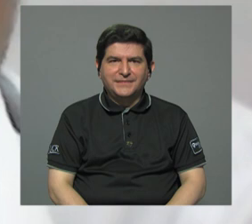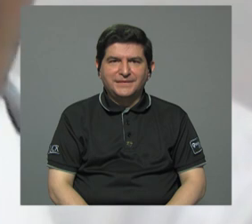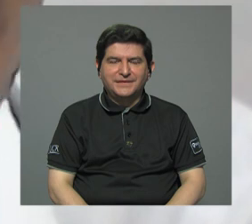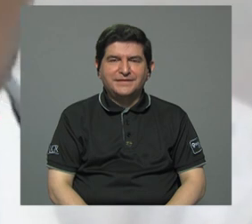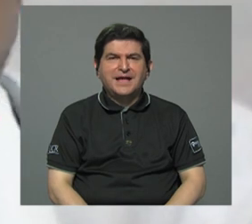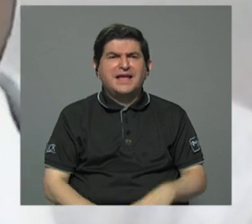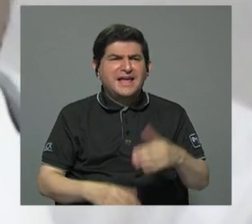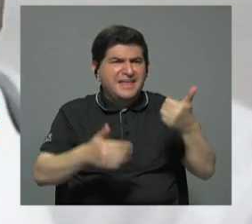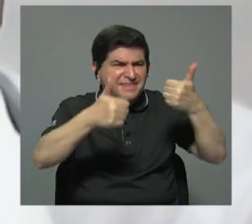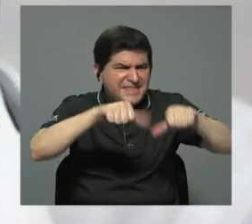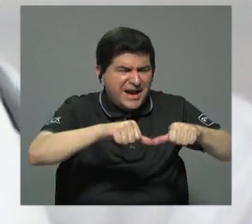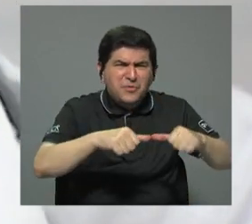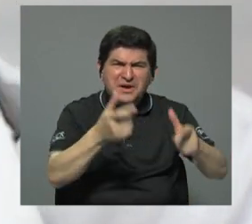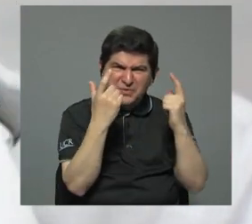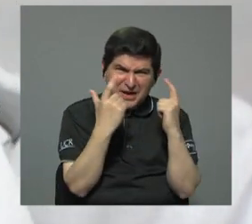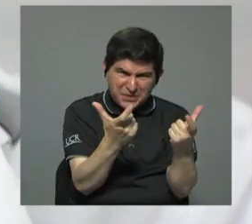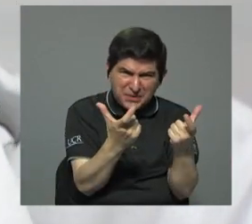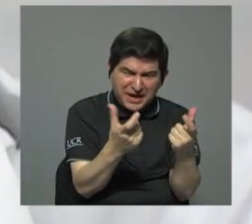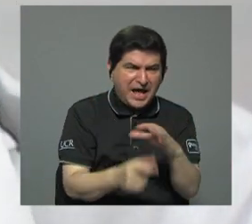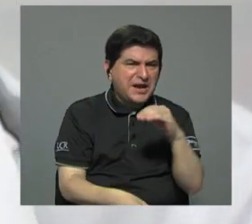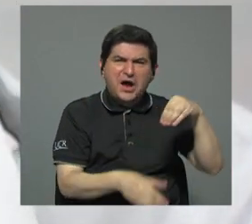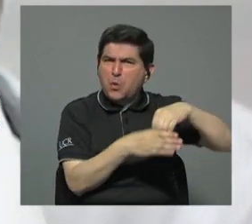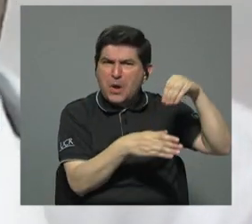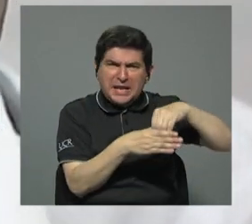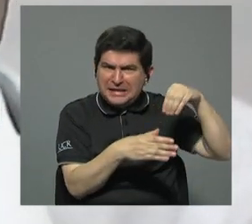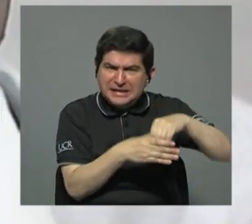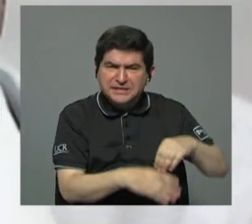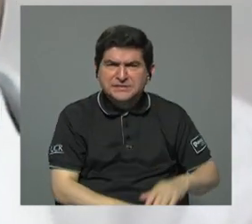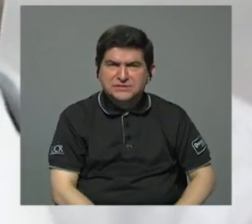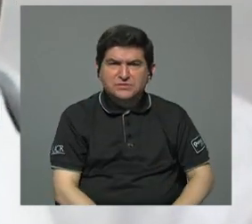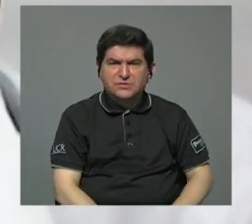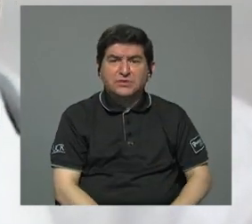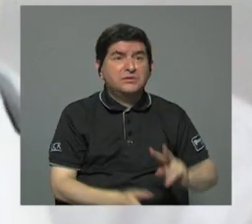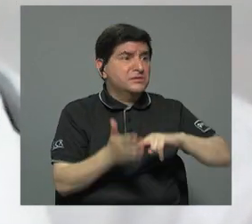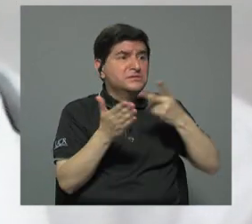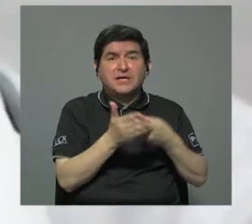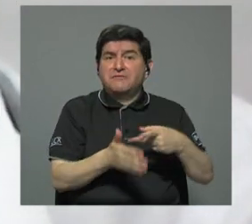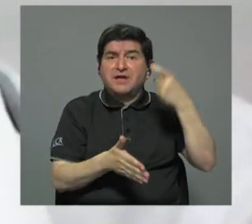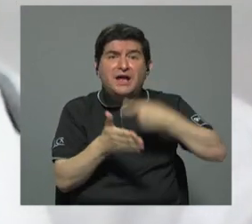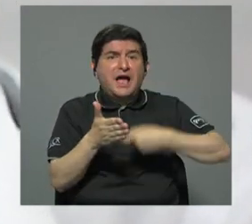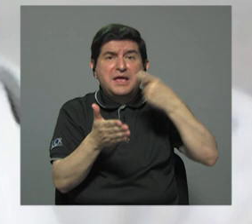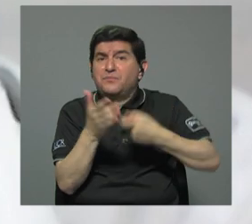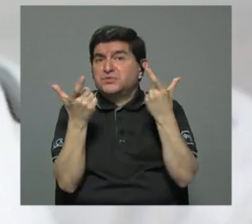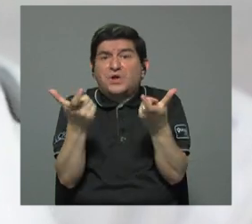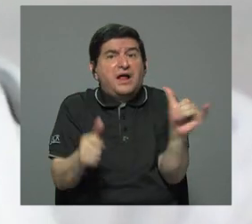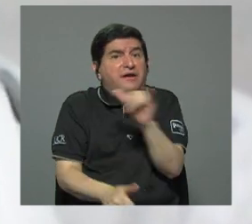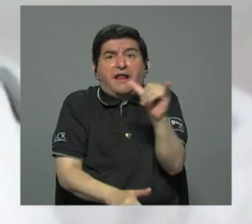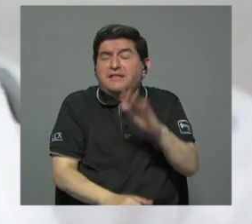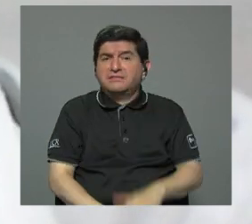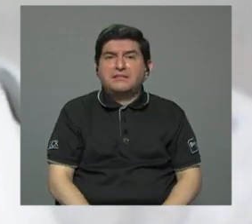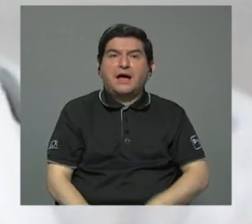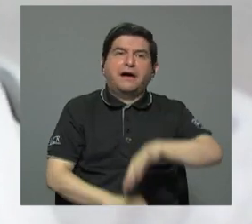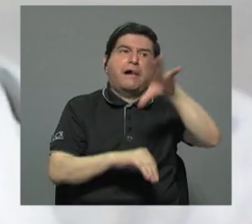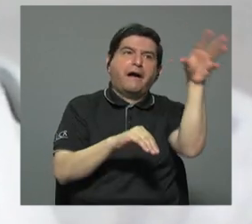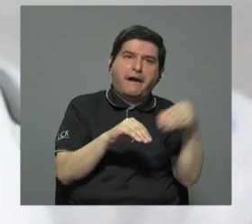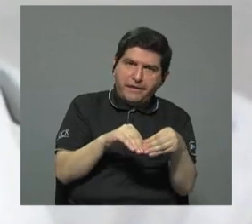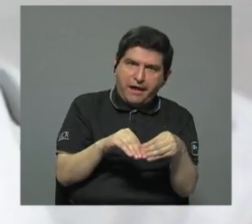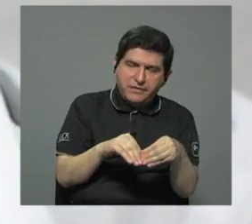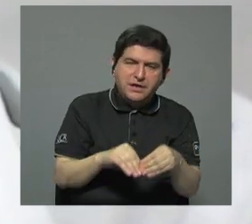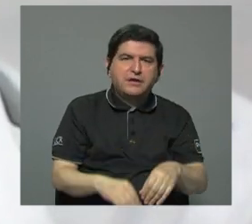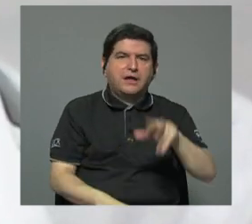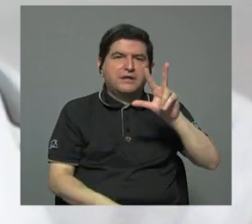sus ganancias o lo, o, no sé, a sus ingresos, prácticamente sería como un impuesto a la renta. O sea, tendríamos que sumarle